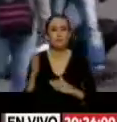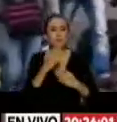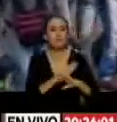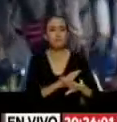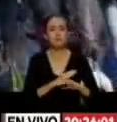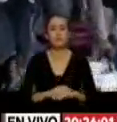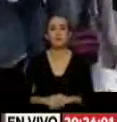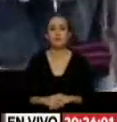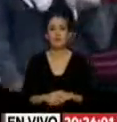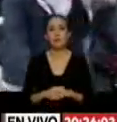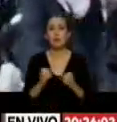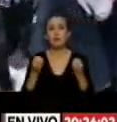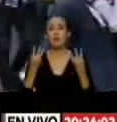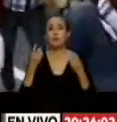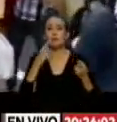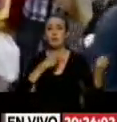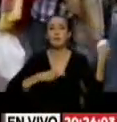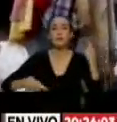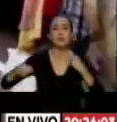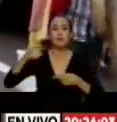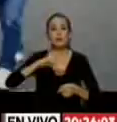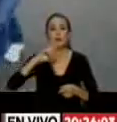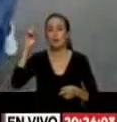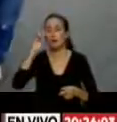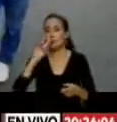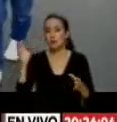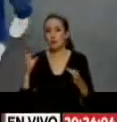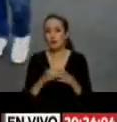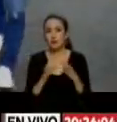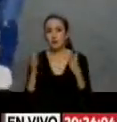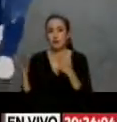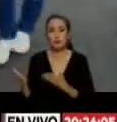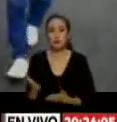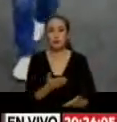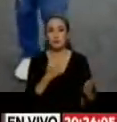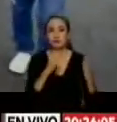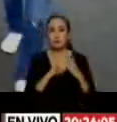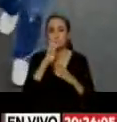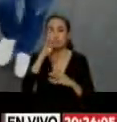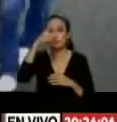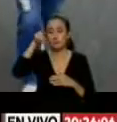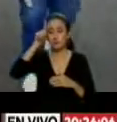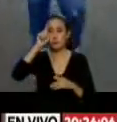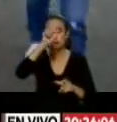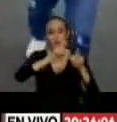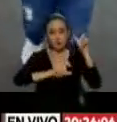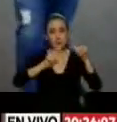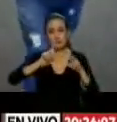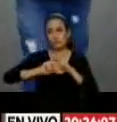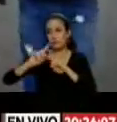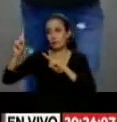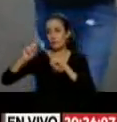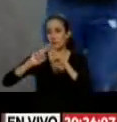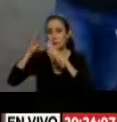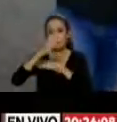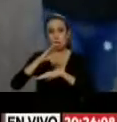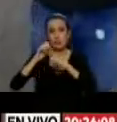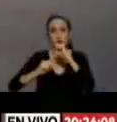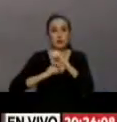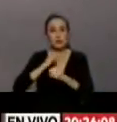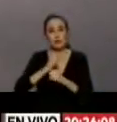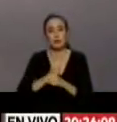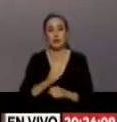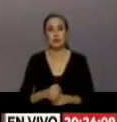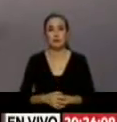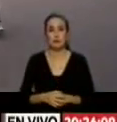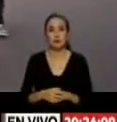2.000 venezolanos regresen al país. Sin embargo, Derechos Humanos de Naciones Unidas estima que 4 millones de personas saldrán hasta finales de este año.